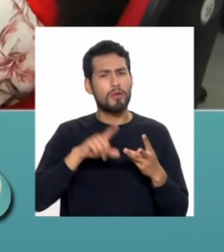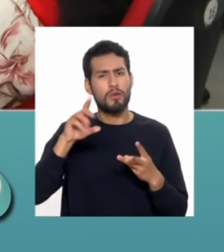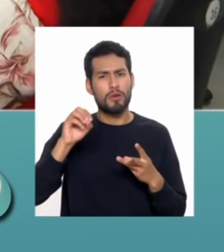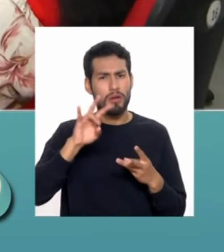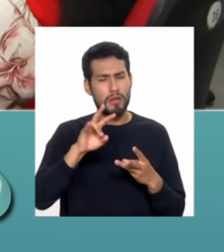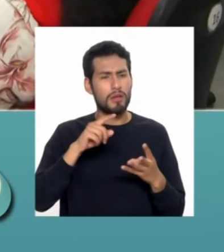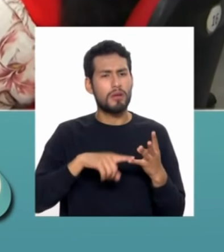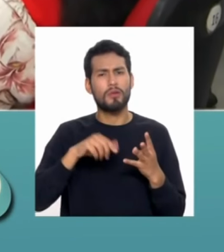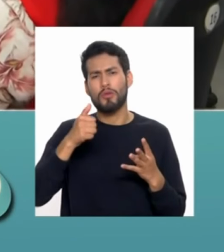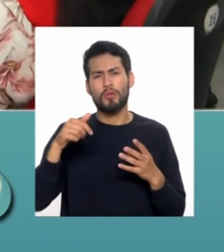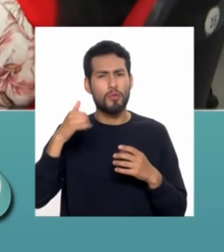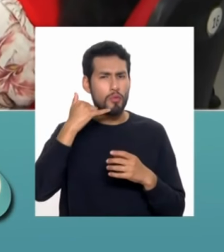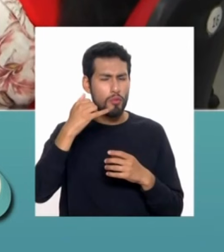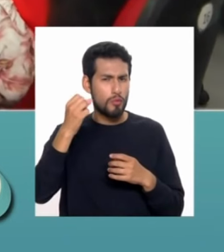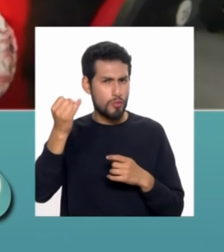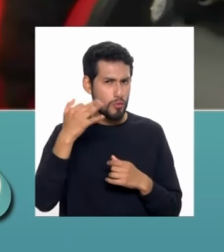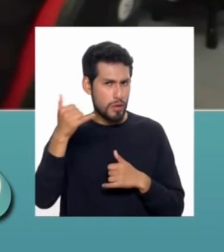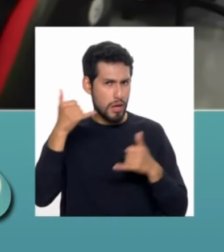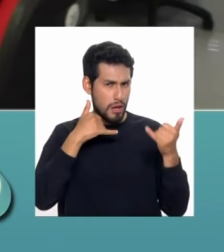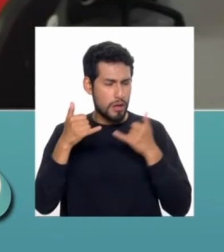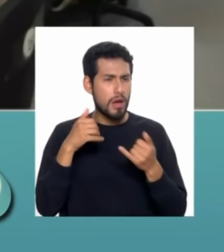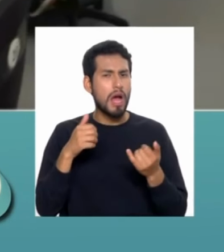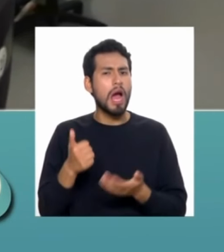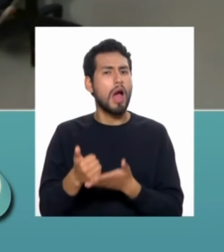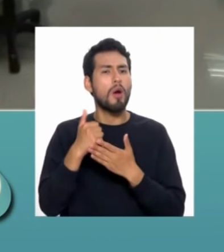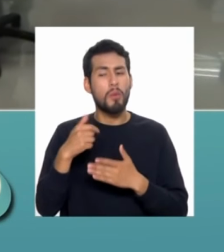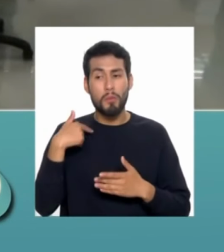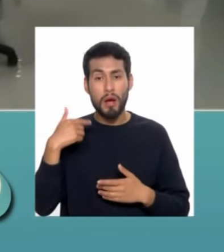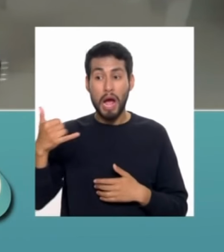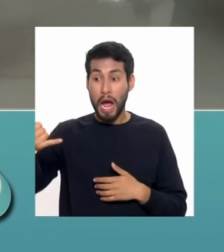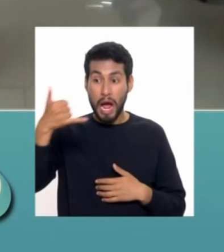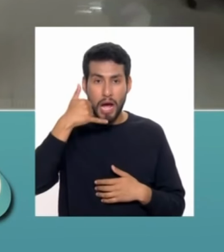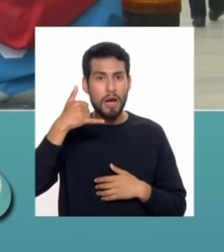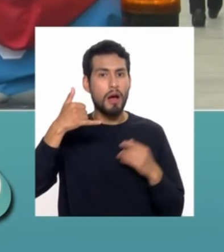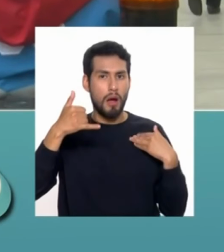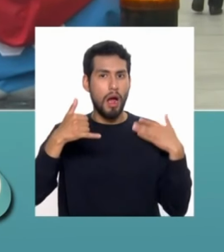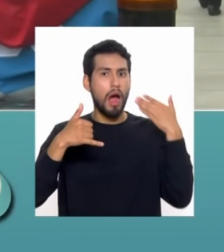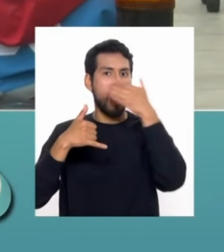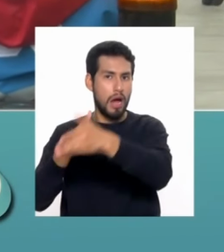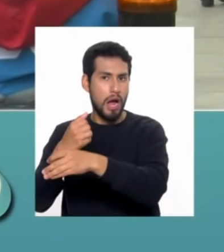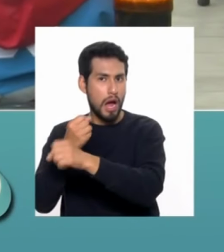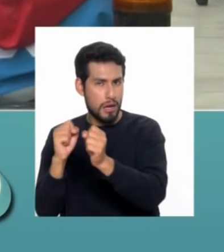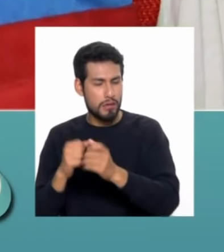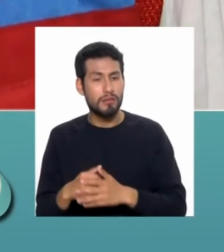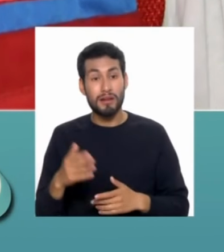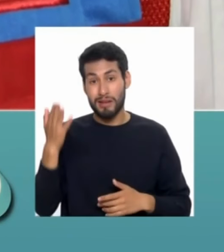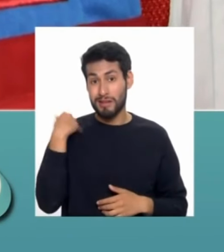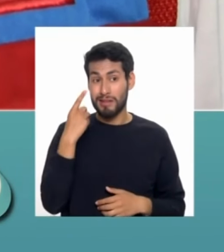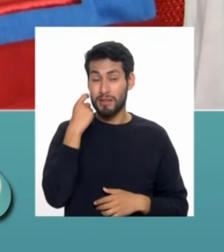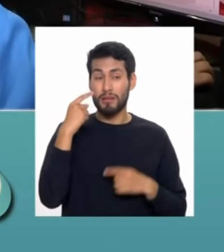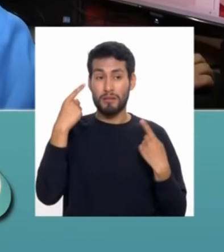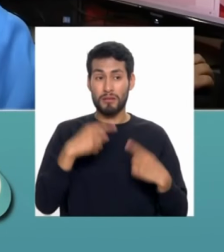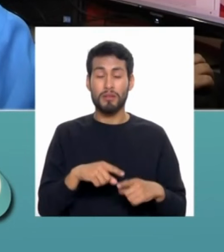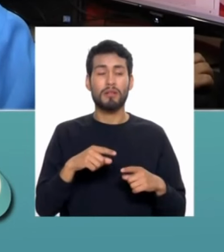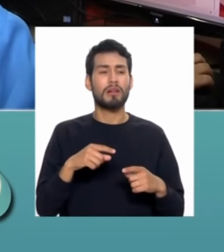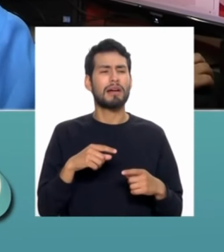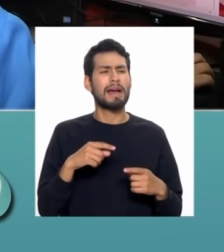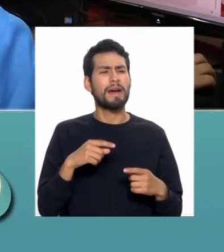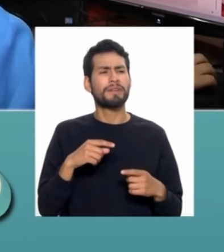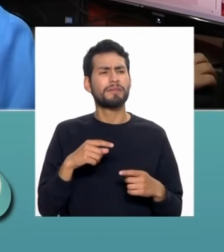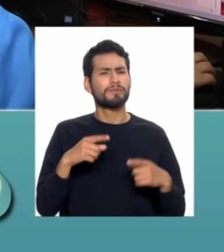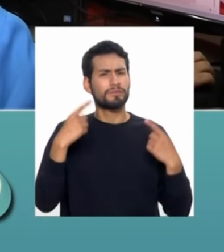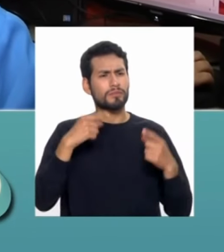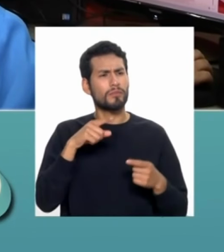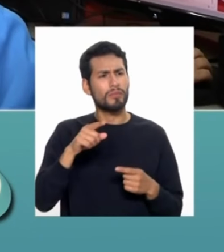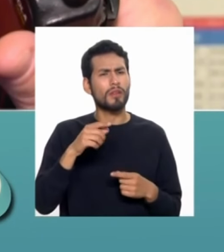el 117 y otros números, nos pueden ayudar a salvar una vida. Hace poquito vimos una noticia de un